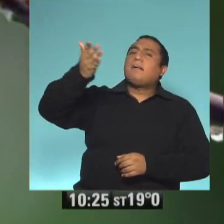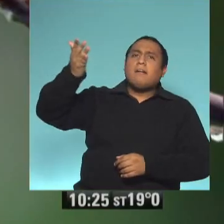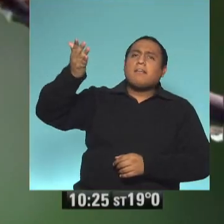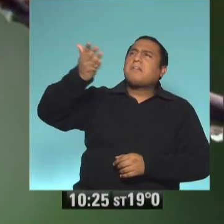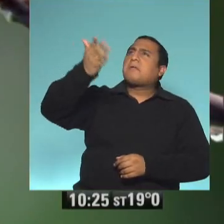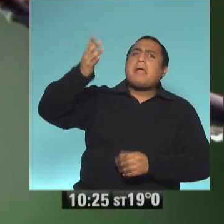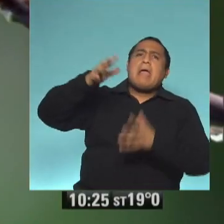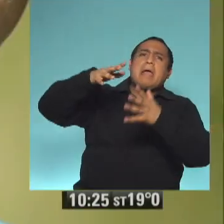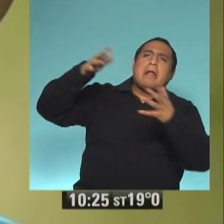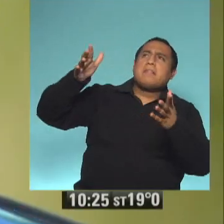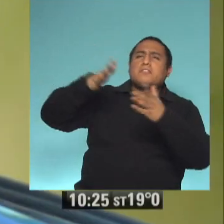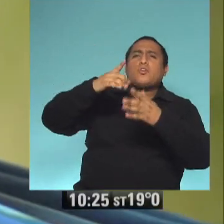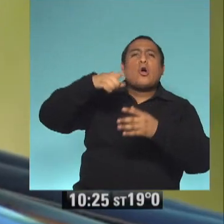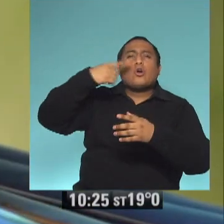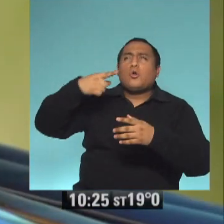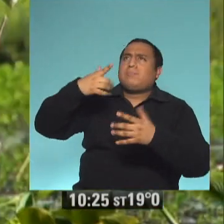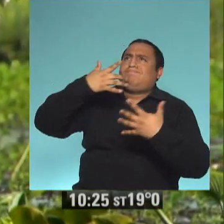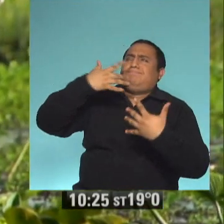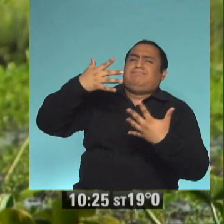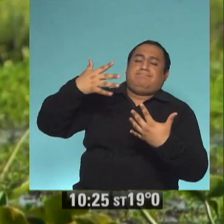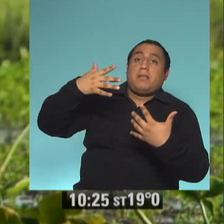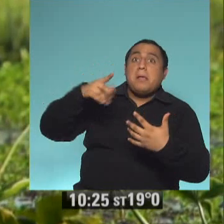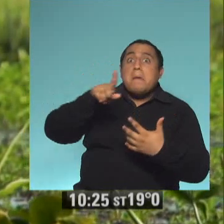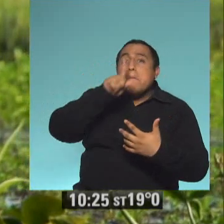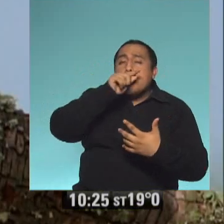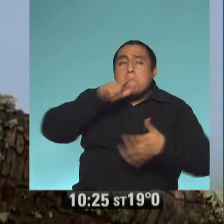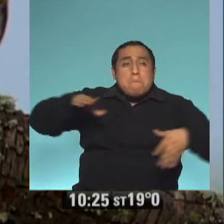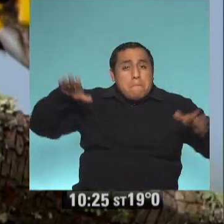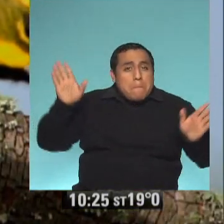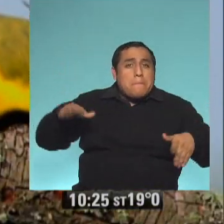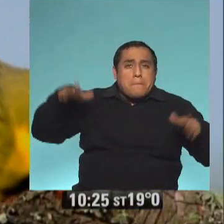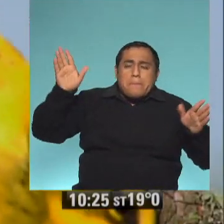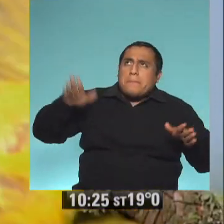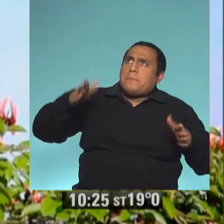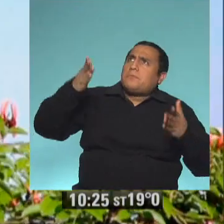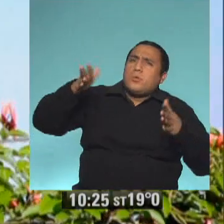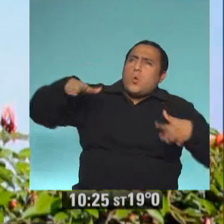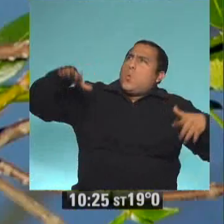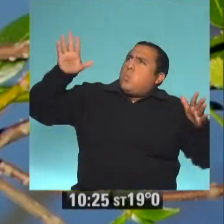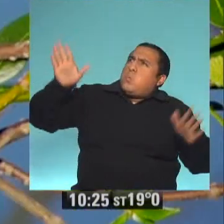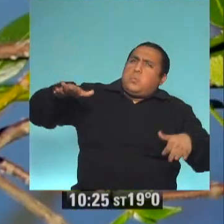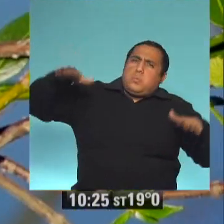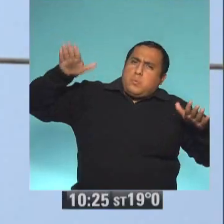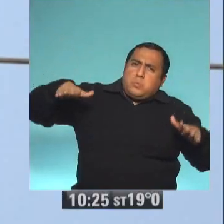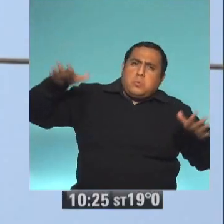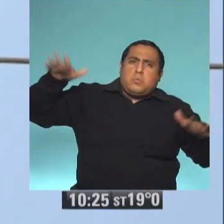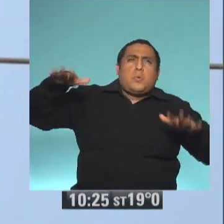Grandes o pequeñas, de colores increíbles, las aves son las verdaderas dueñas del aire.